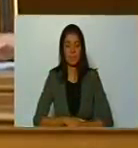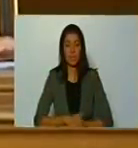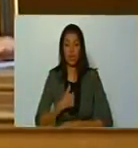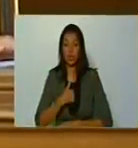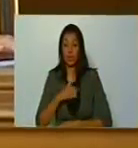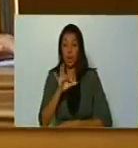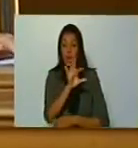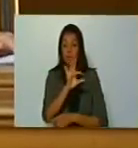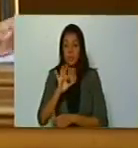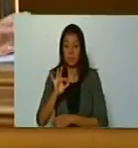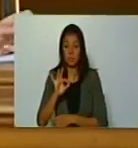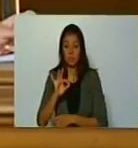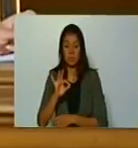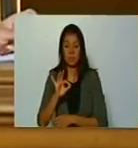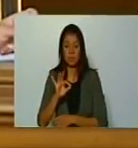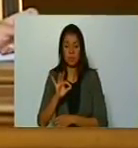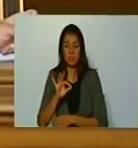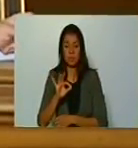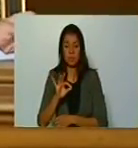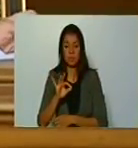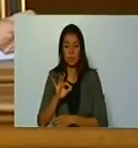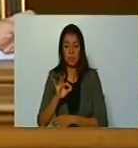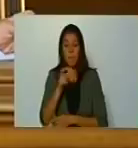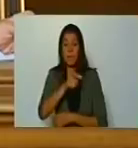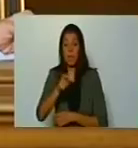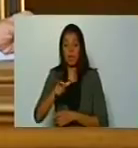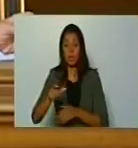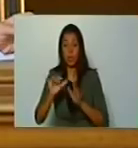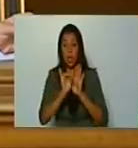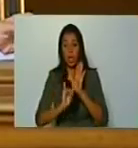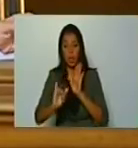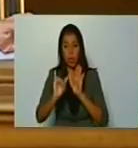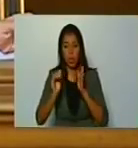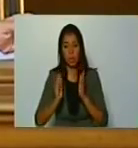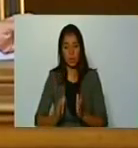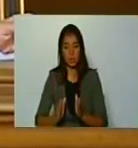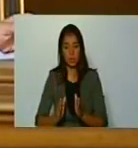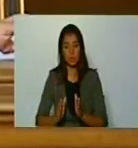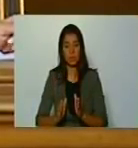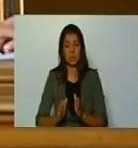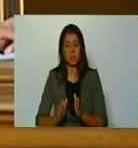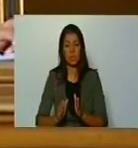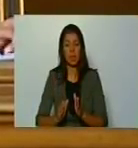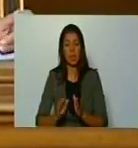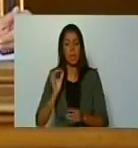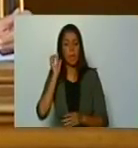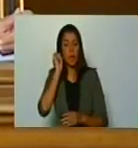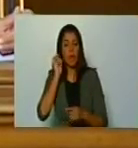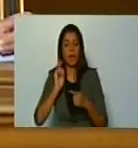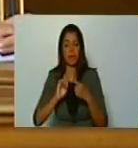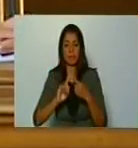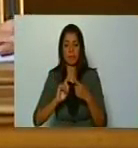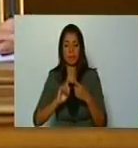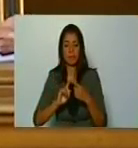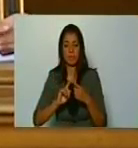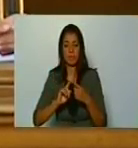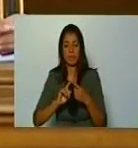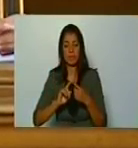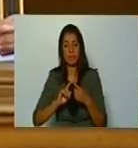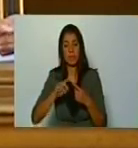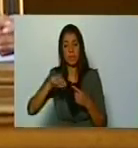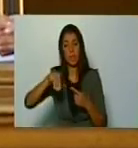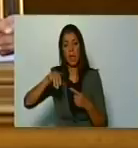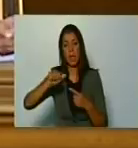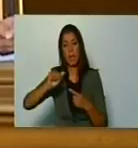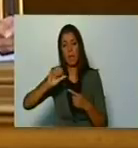designar a los constituyentes y la constituyente Rosa León, Macario